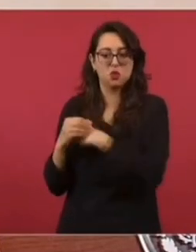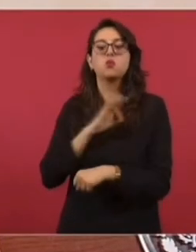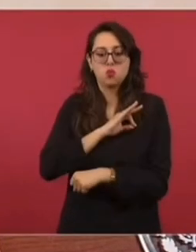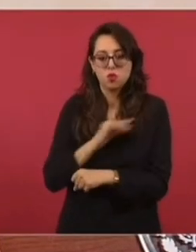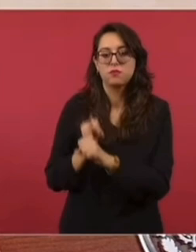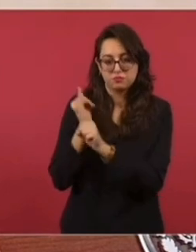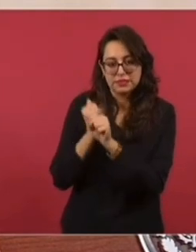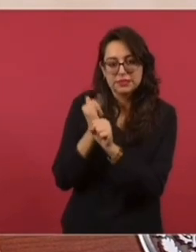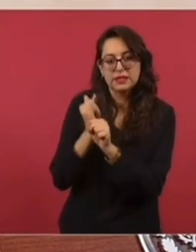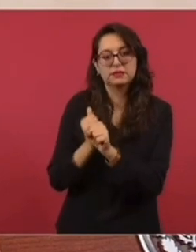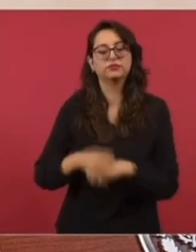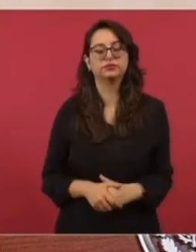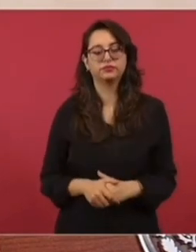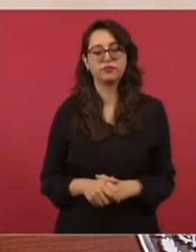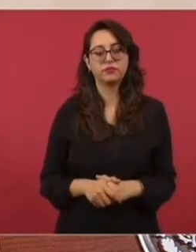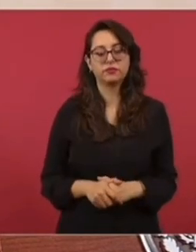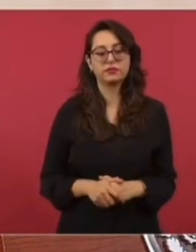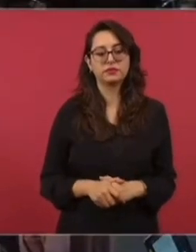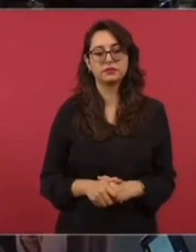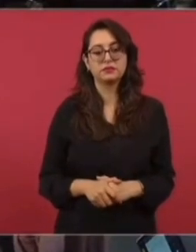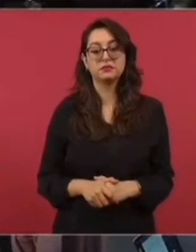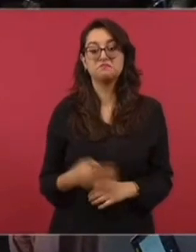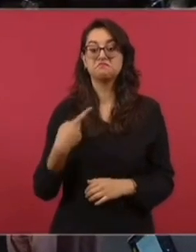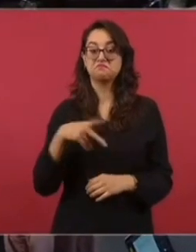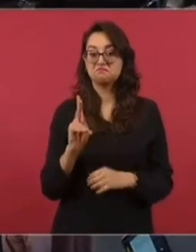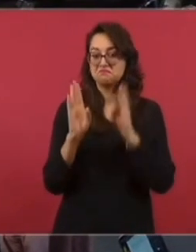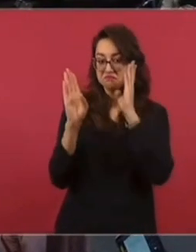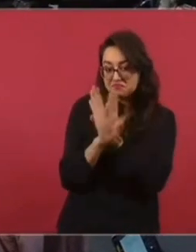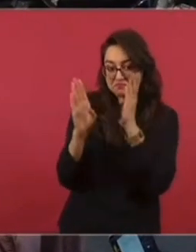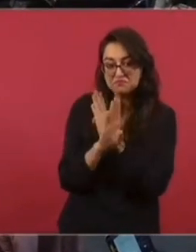se usa la inteligencia. Pero esto que grupos, ¿no?